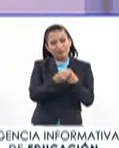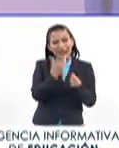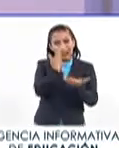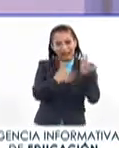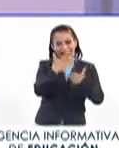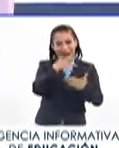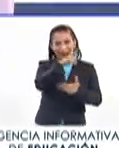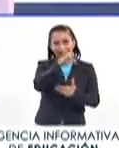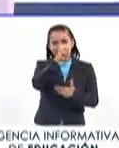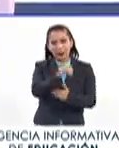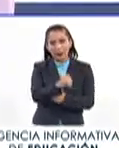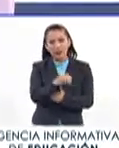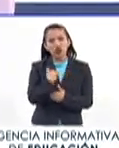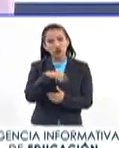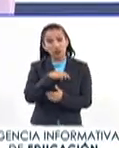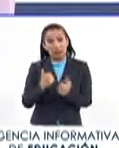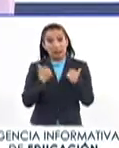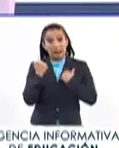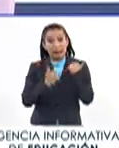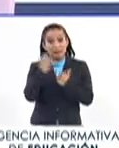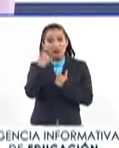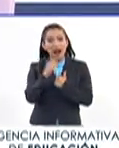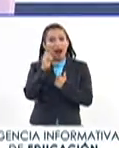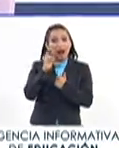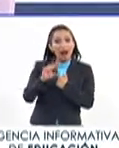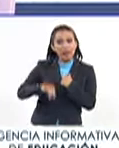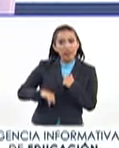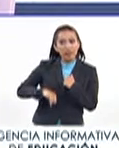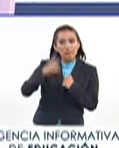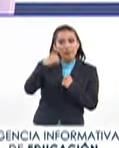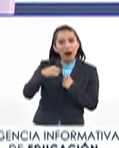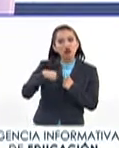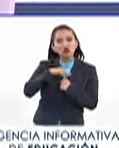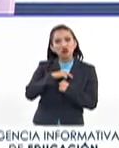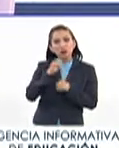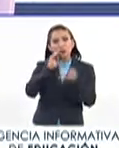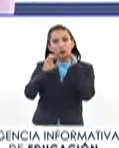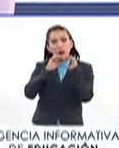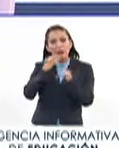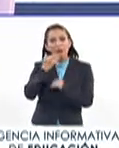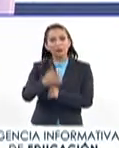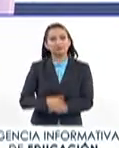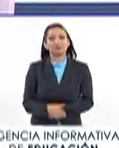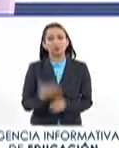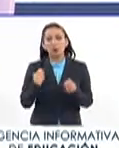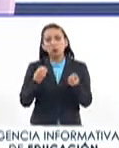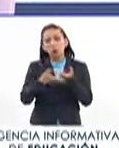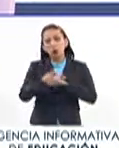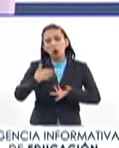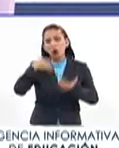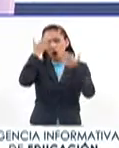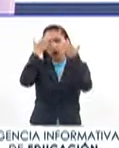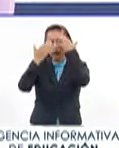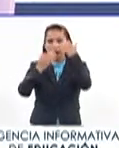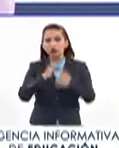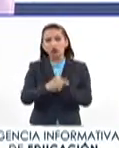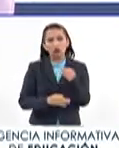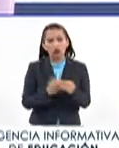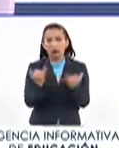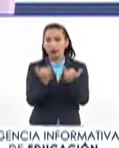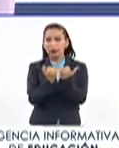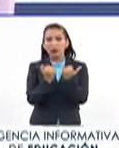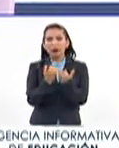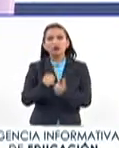lengua de señas y nosotros aprovechamos al ver cuando hay interés para que nosotros podamos comunicarnos con ellos. Compartimos los conocimientos.